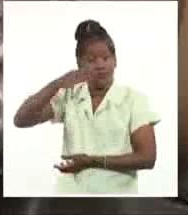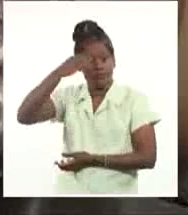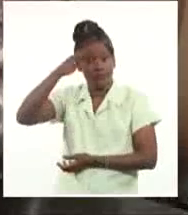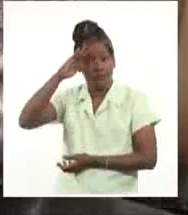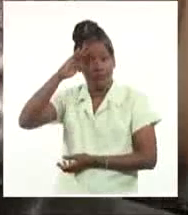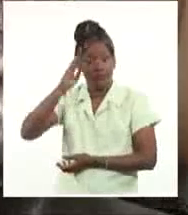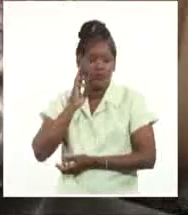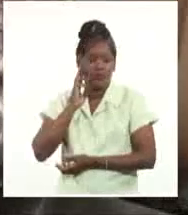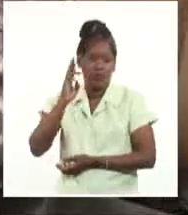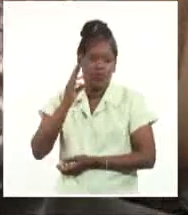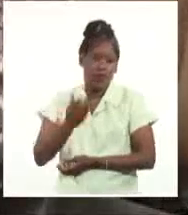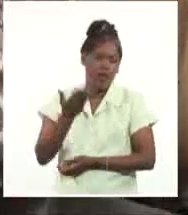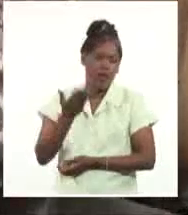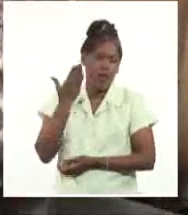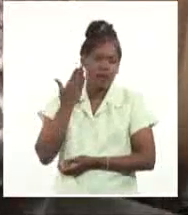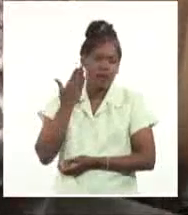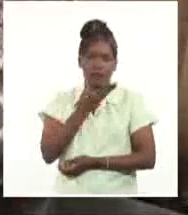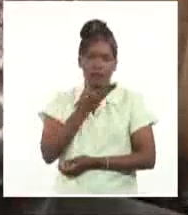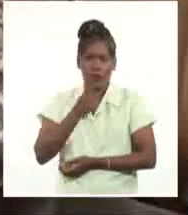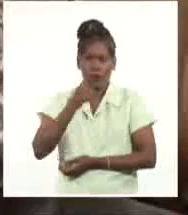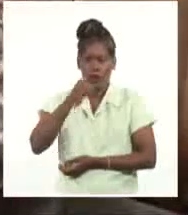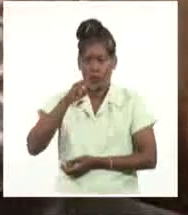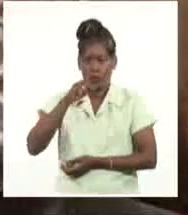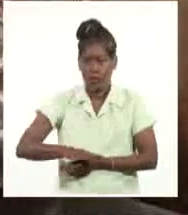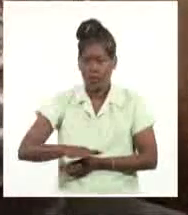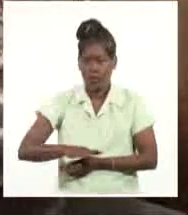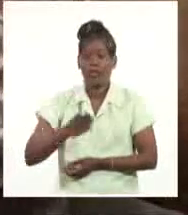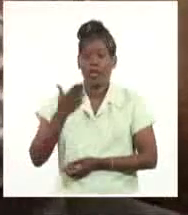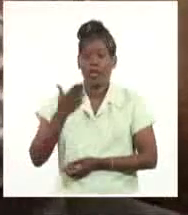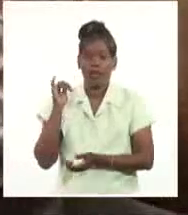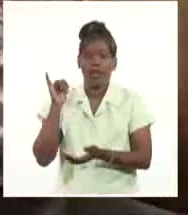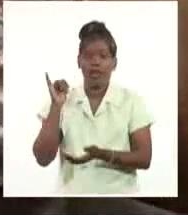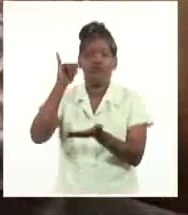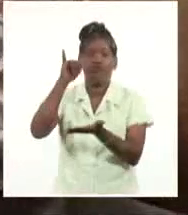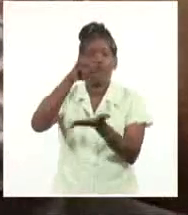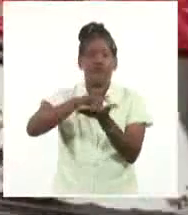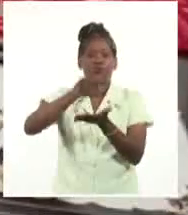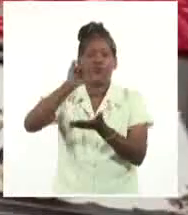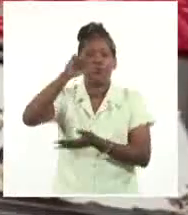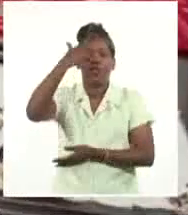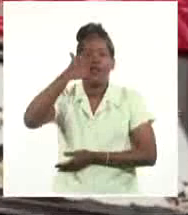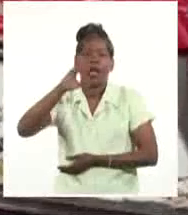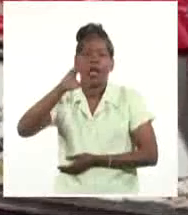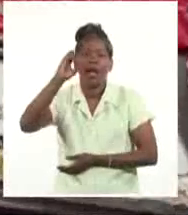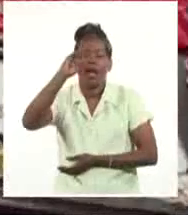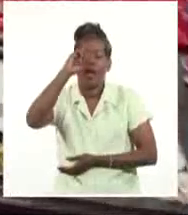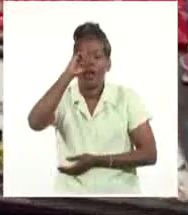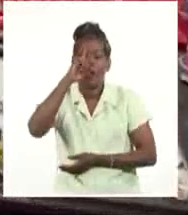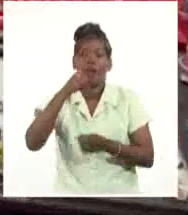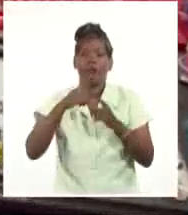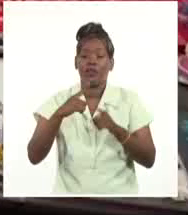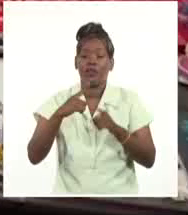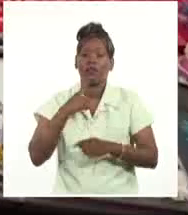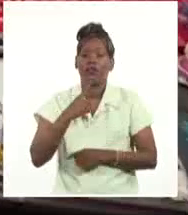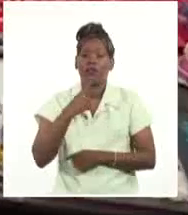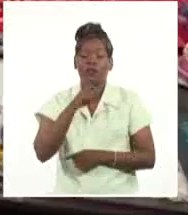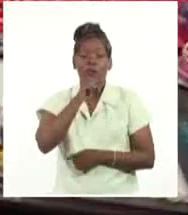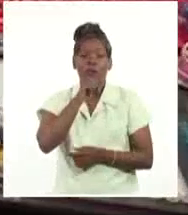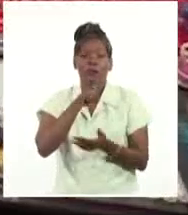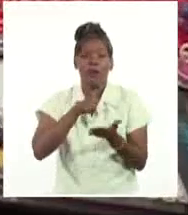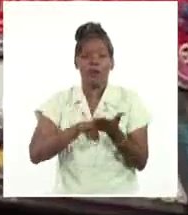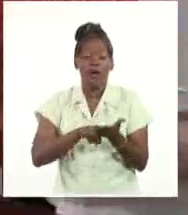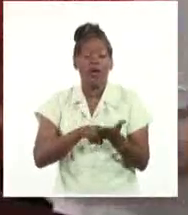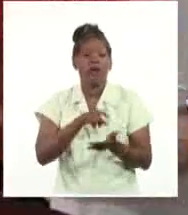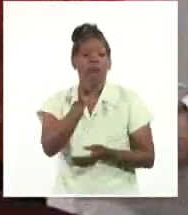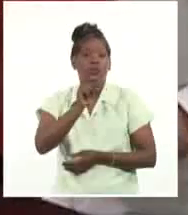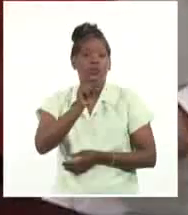años de infancia en Laos, en la época en que sus padres eran diplomáticos en aquel país, y sus más recientes presentaciones allí.